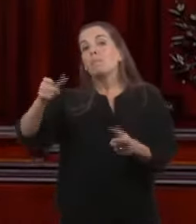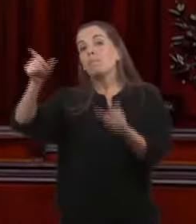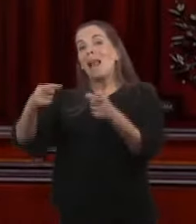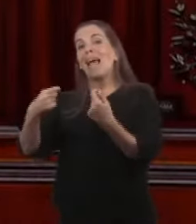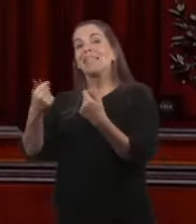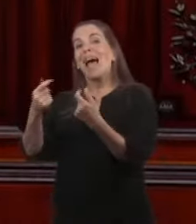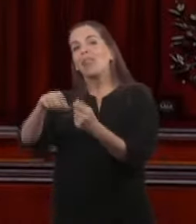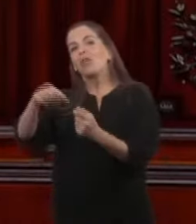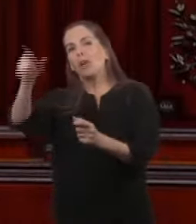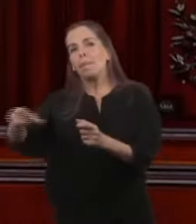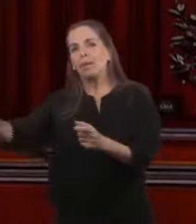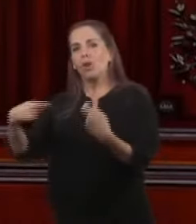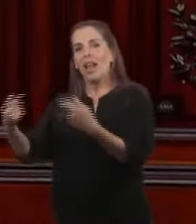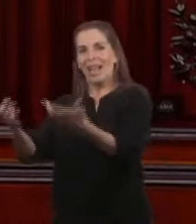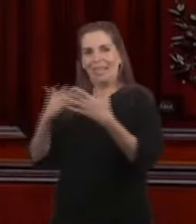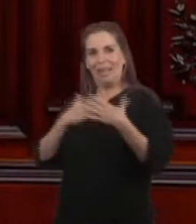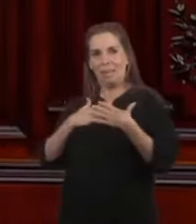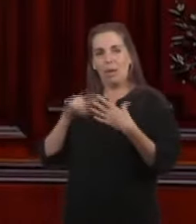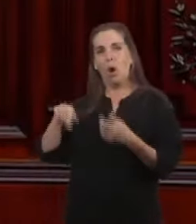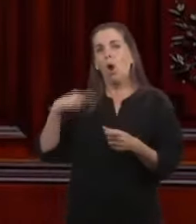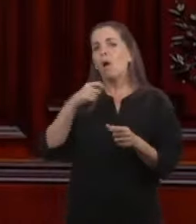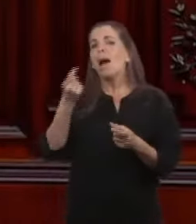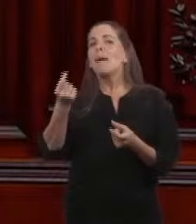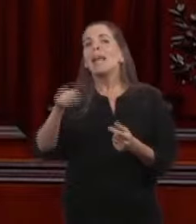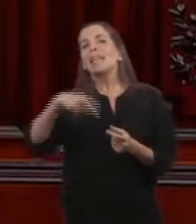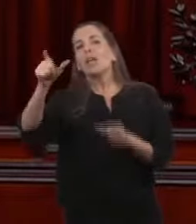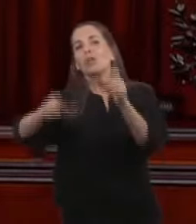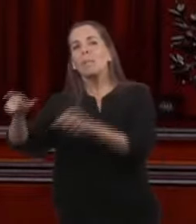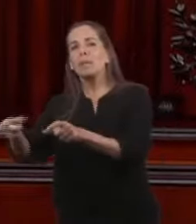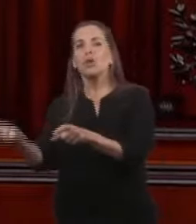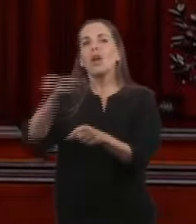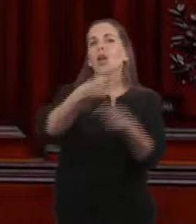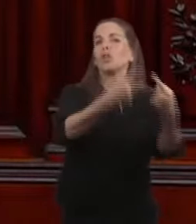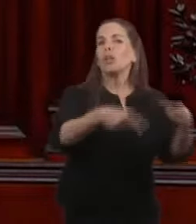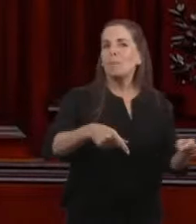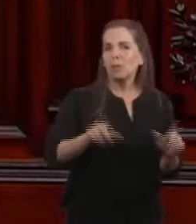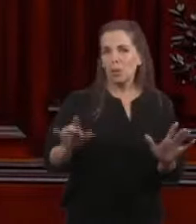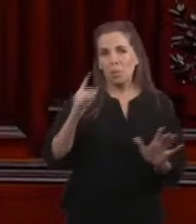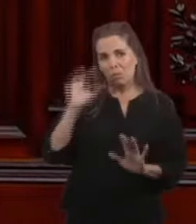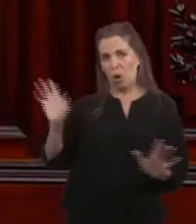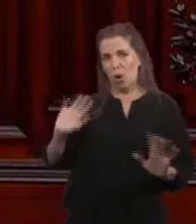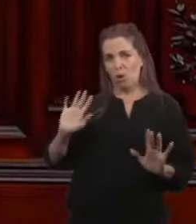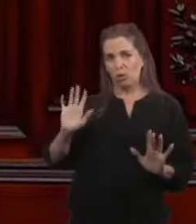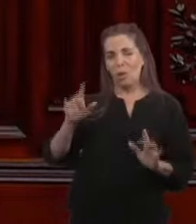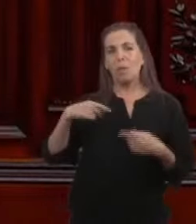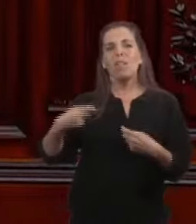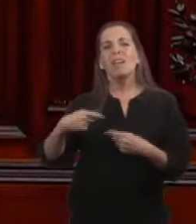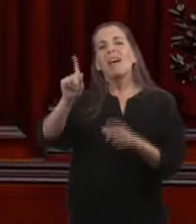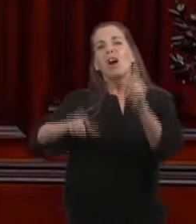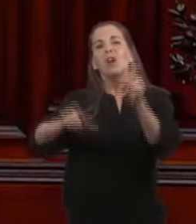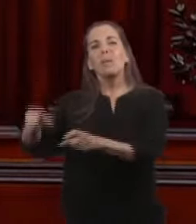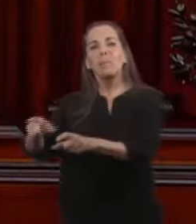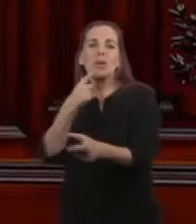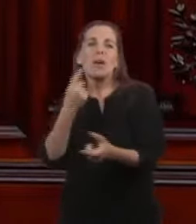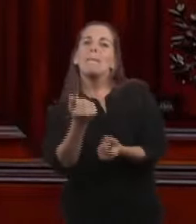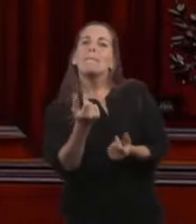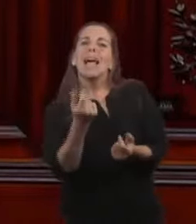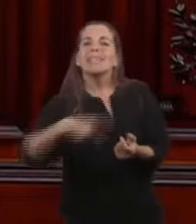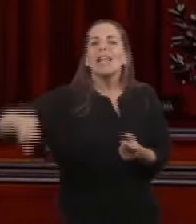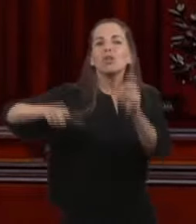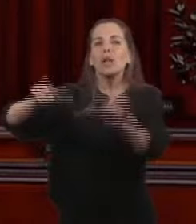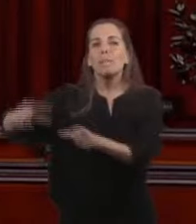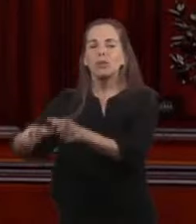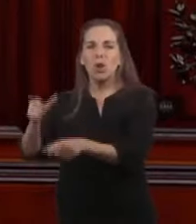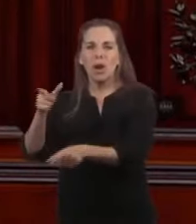gastar el dinero ajeno en terceros y como uno no conoce las preferencias ajenas ni es responsable del dinero ajeno porque no sabe